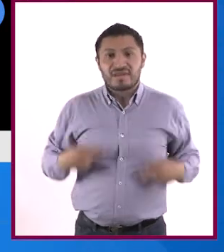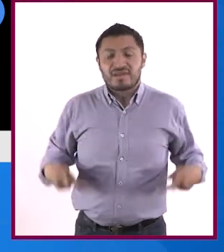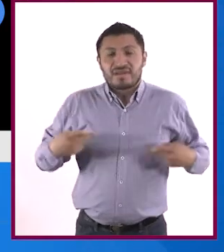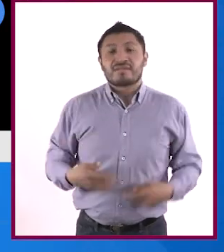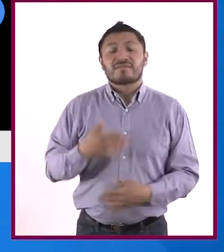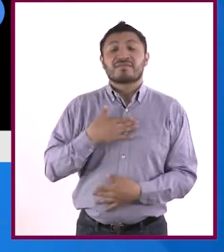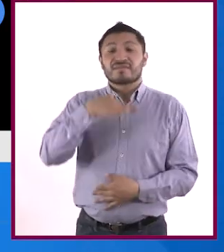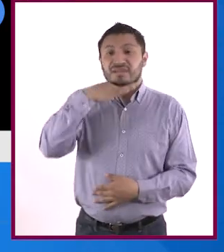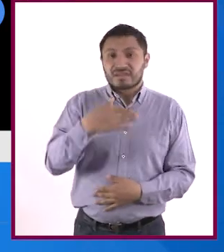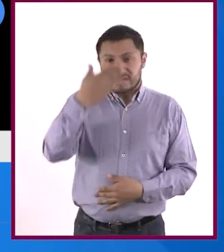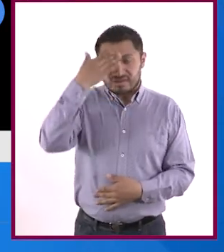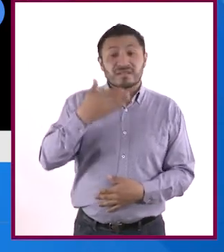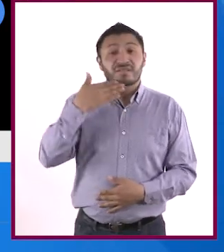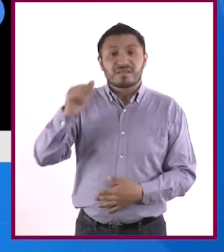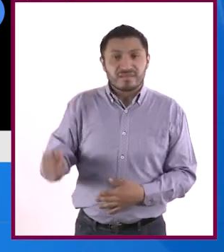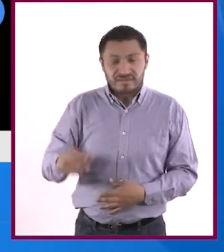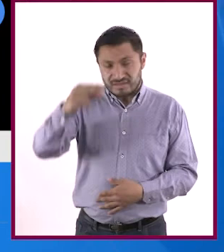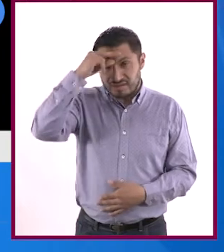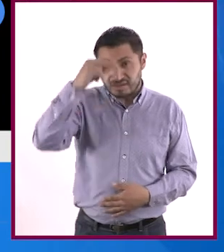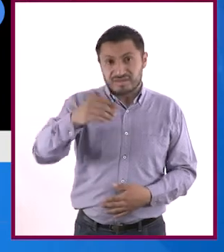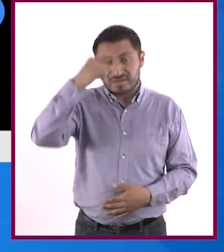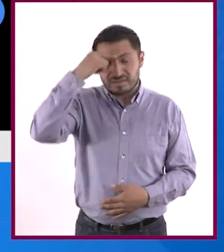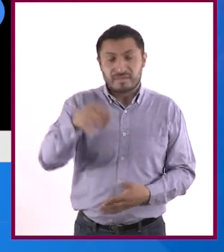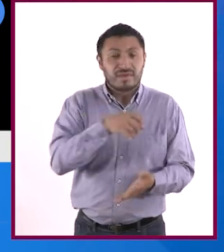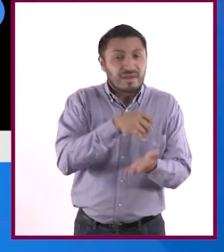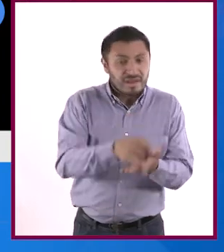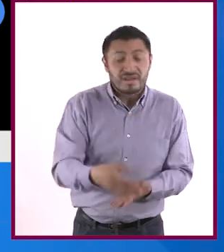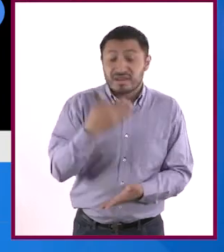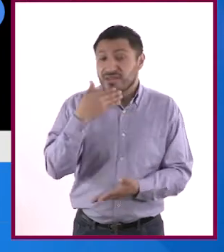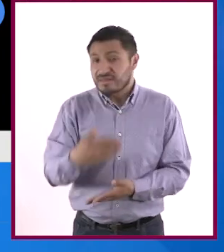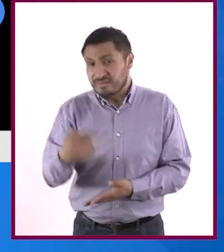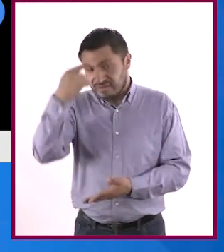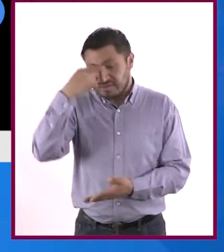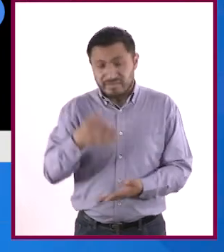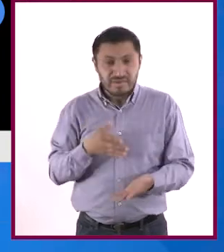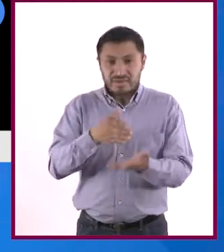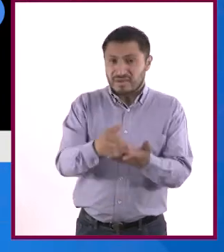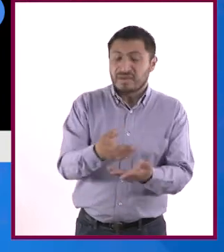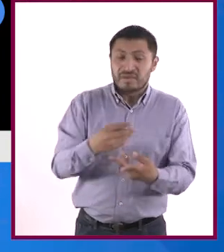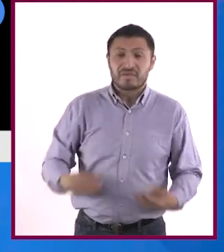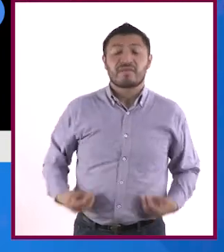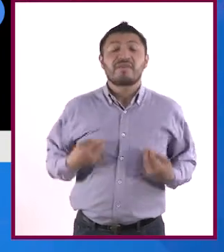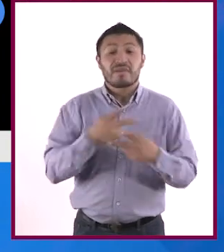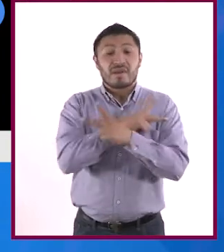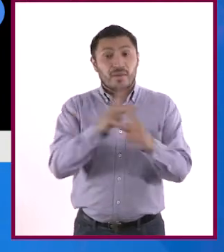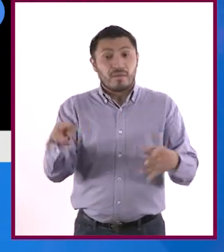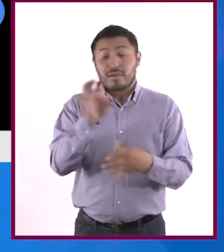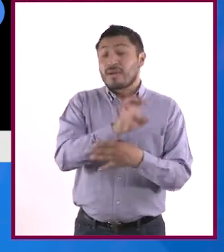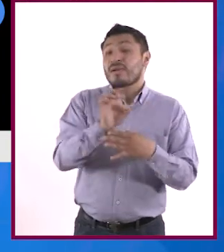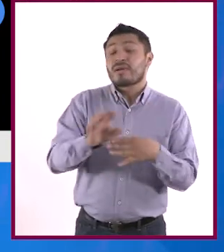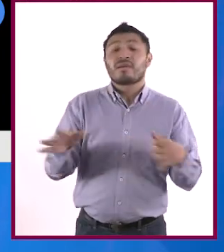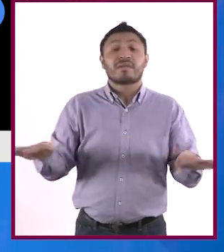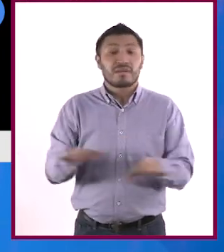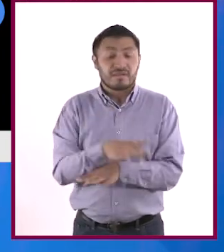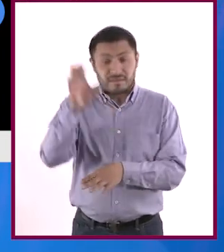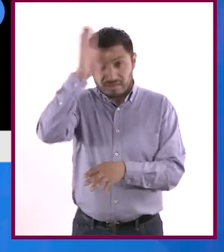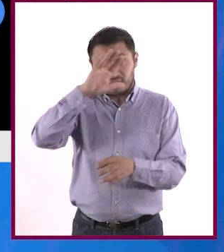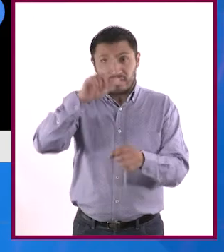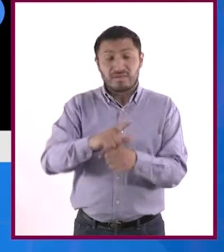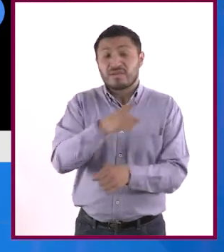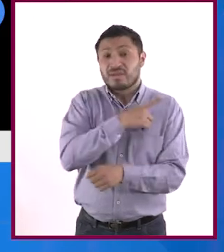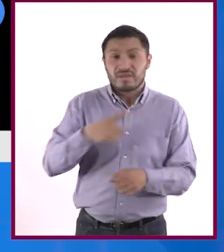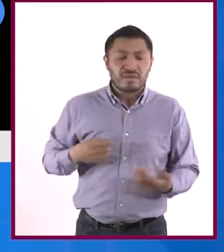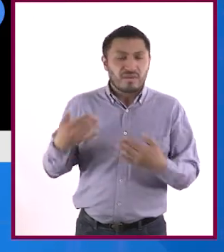con dignidad, con capacidad para tomar determinadas decisiones, para intervenir en la vida pública, ¿no? Entonces tendríamos que cambiar esta cultura a través